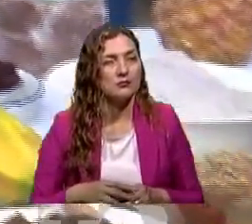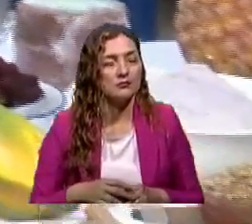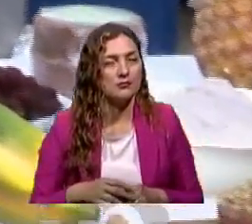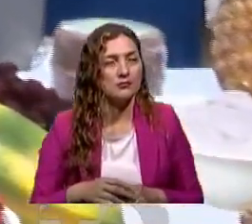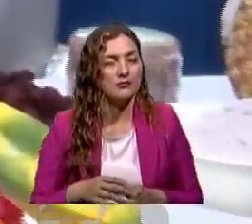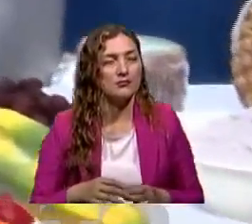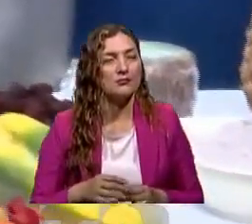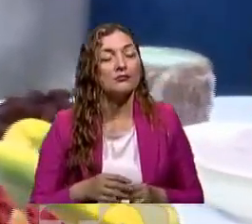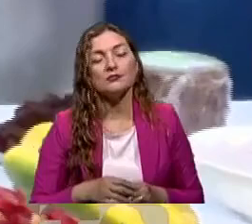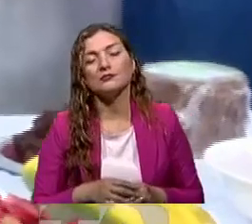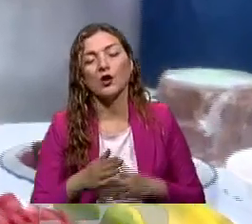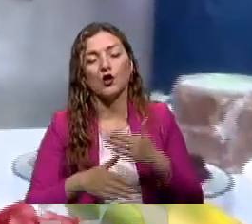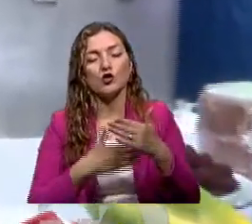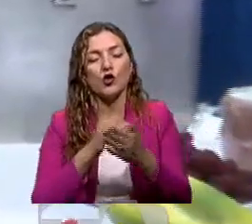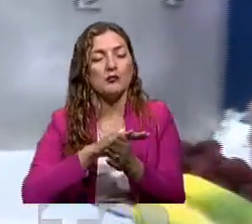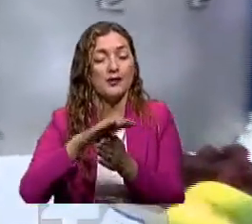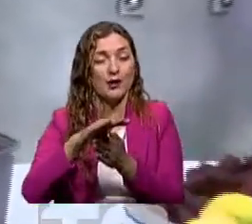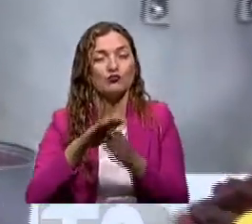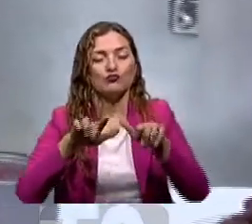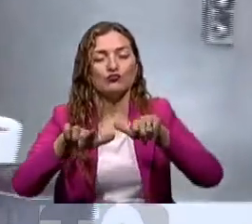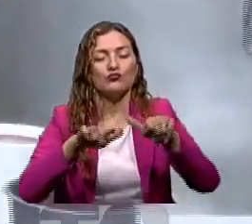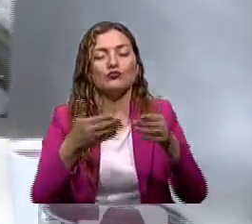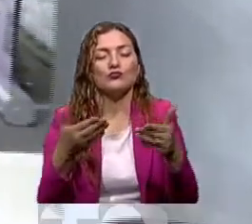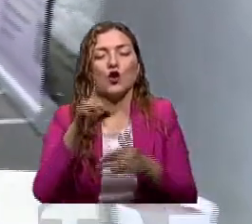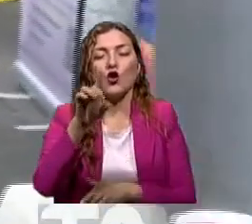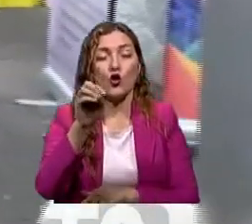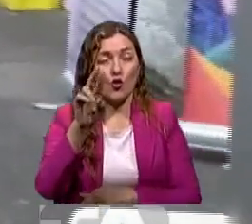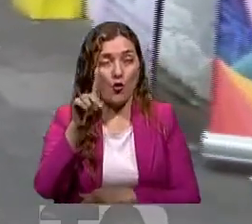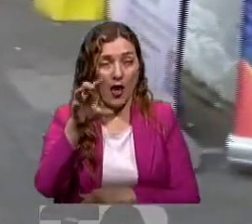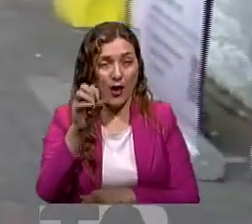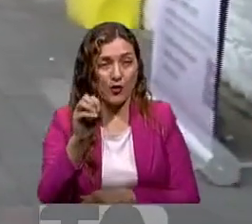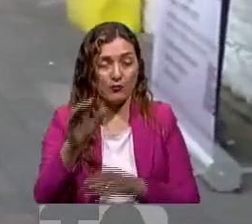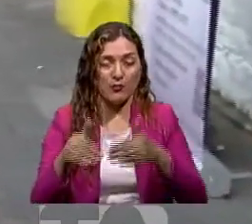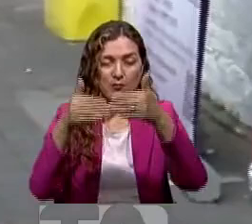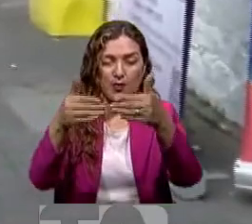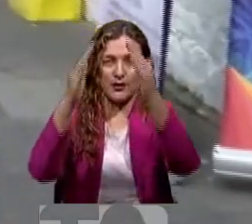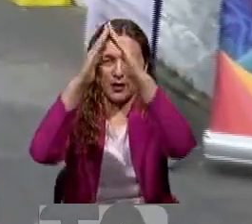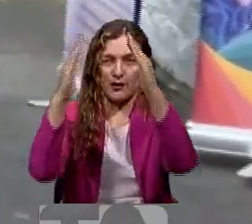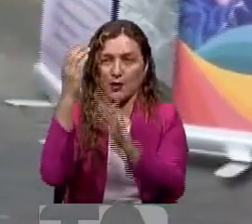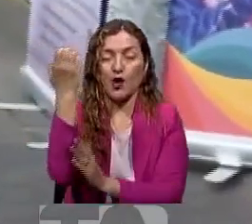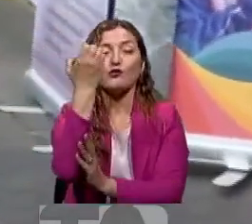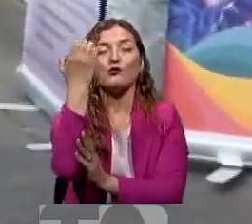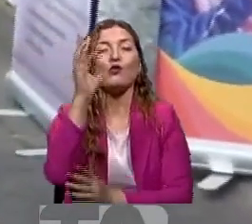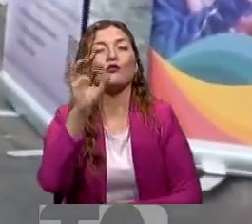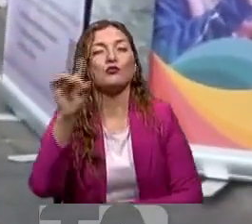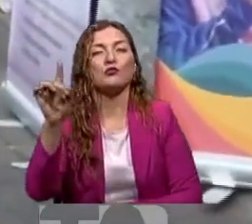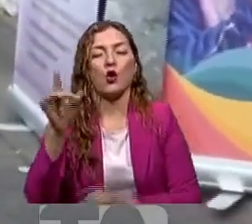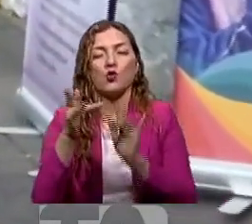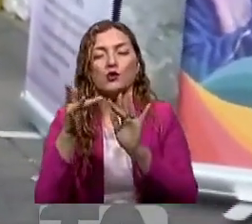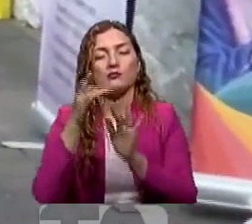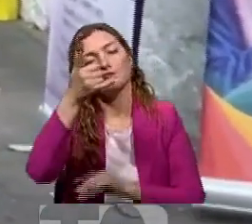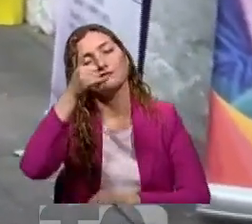todos cordialmente invitados. Estamos acá en el sector del Dorado, frente al ECU 911, pero también comuníquese